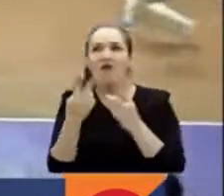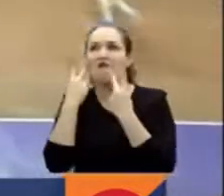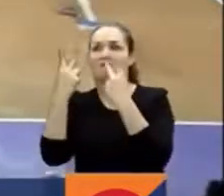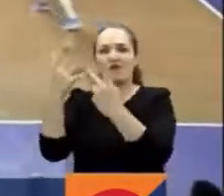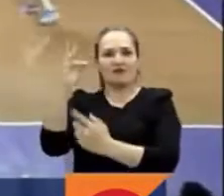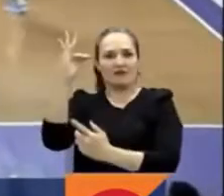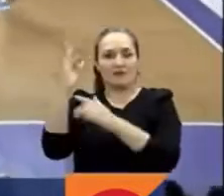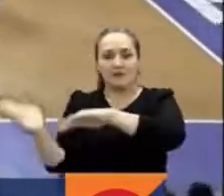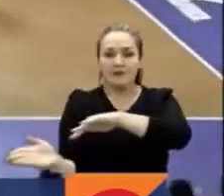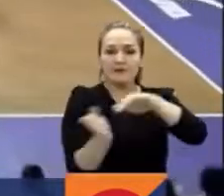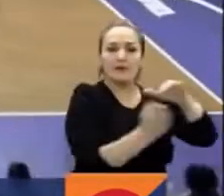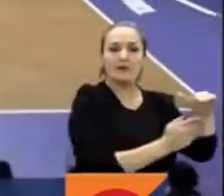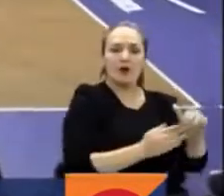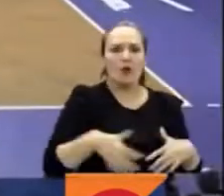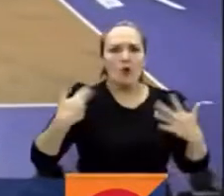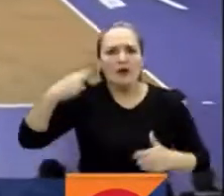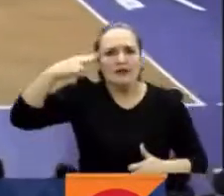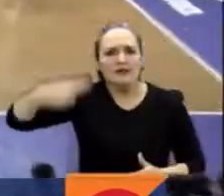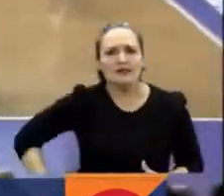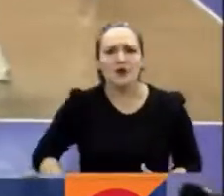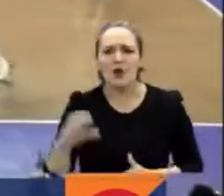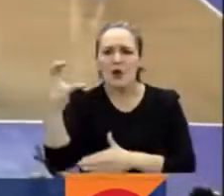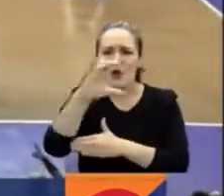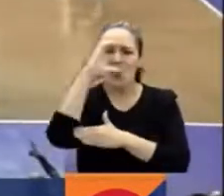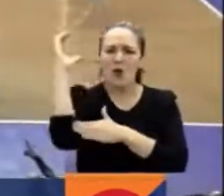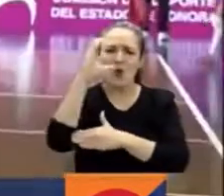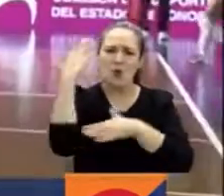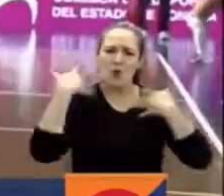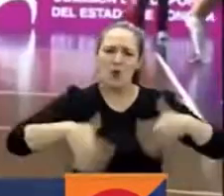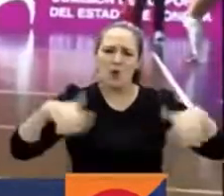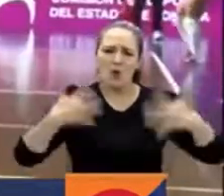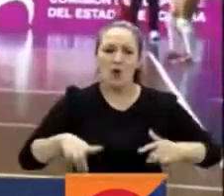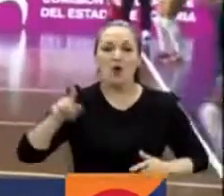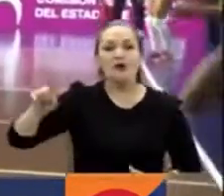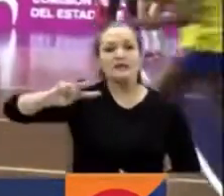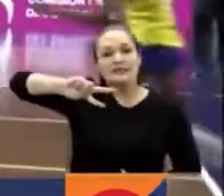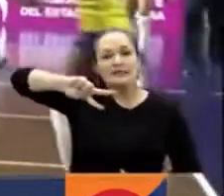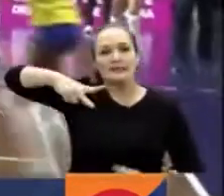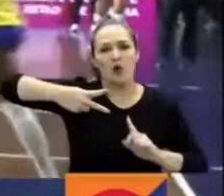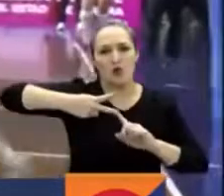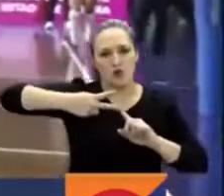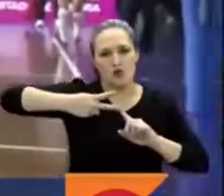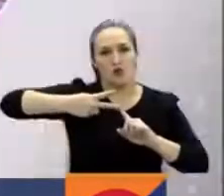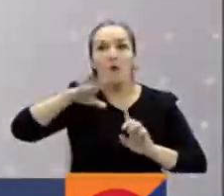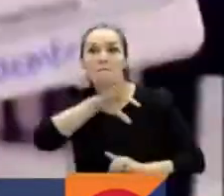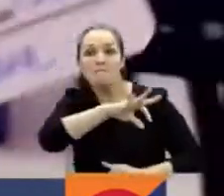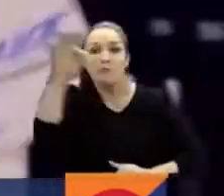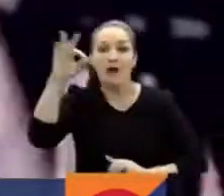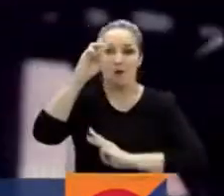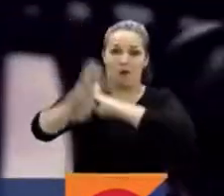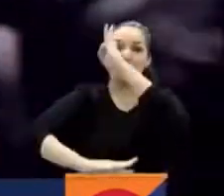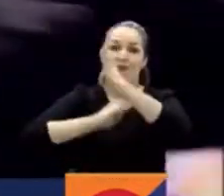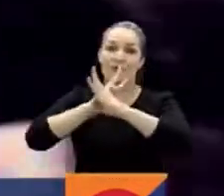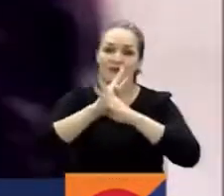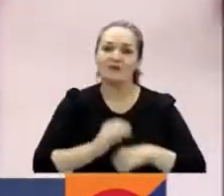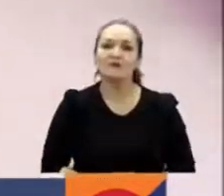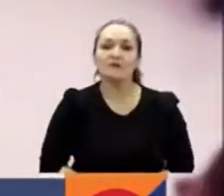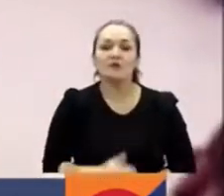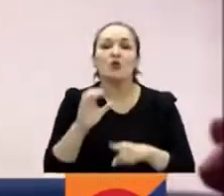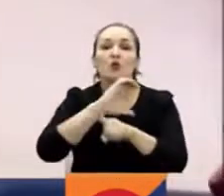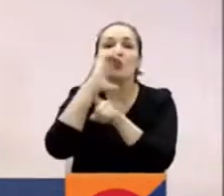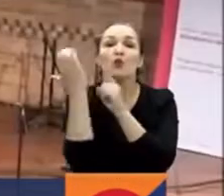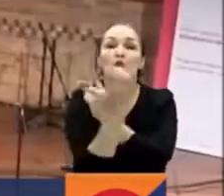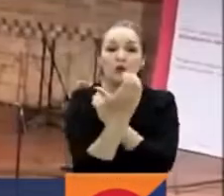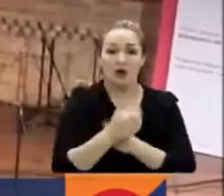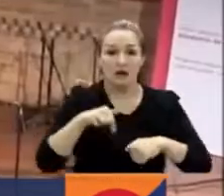histórica participación de la selección femenina de voleibol en la Copa Panamericana. 2.º puesto y cupo al Mundial. Y en cultura,